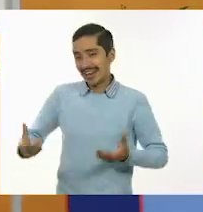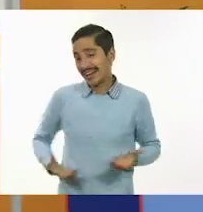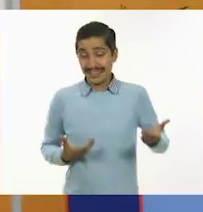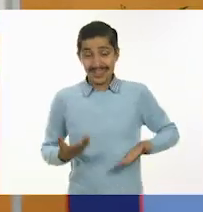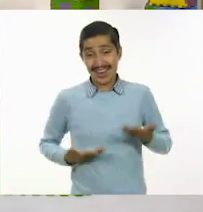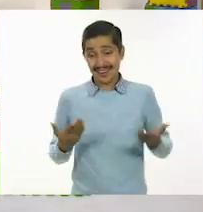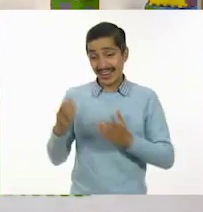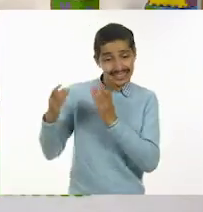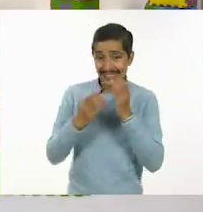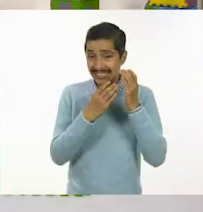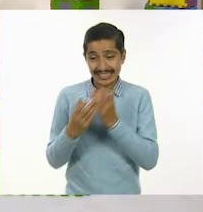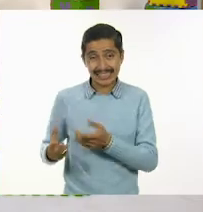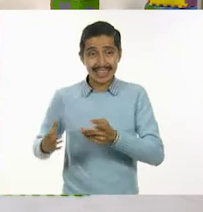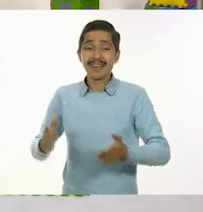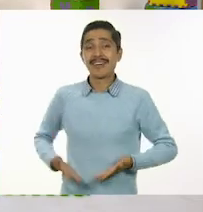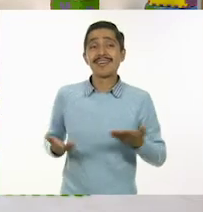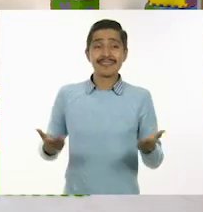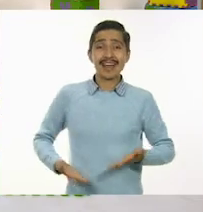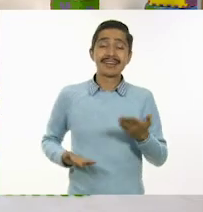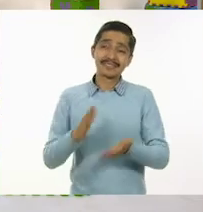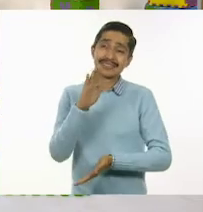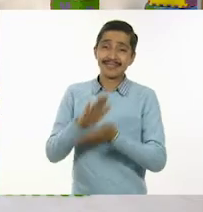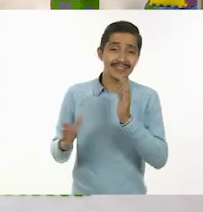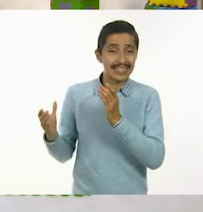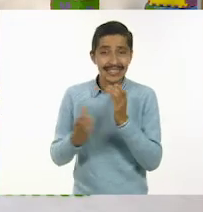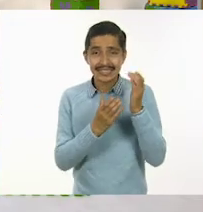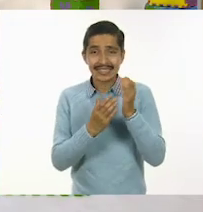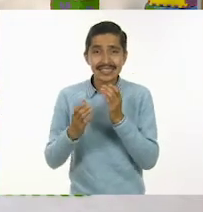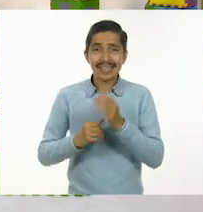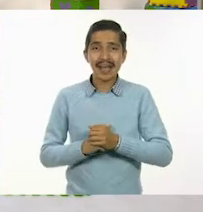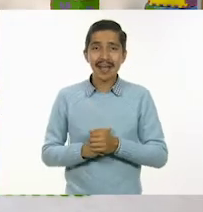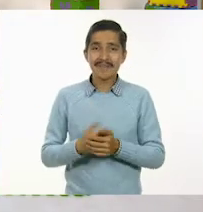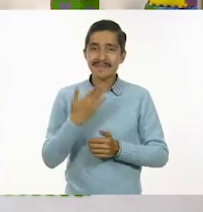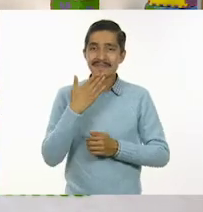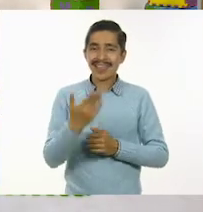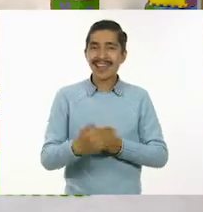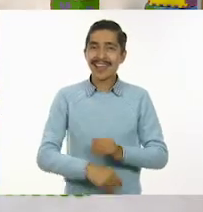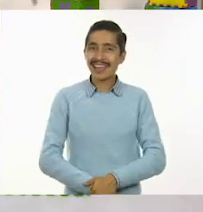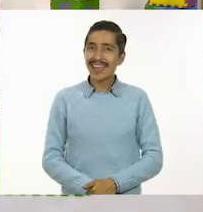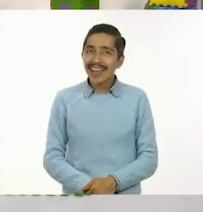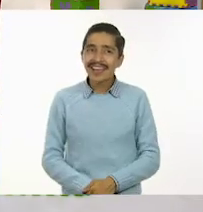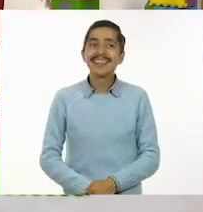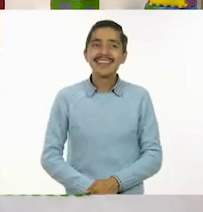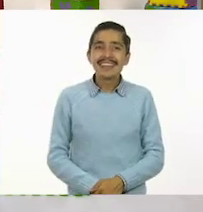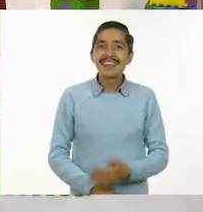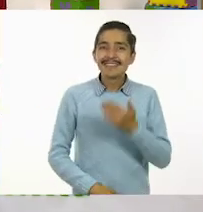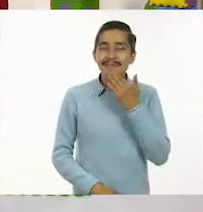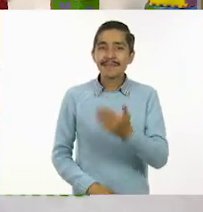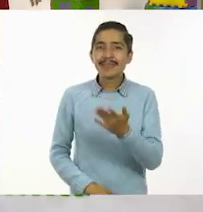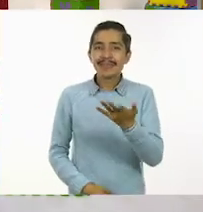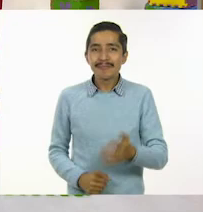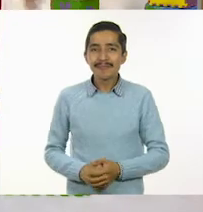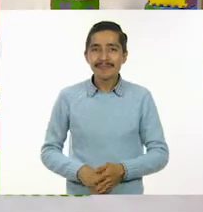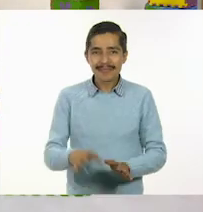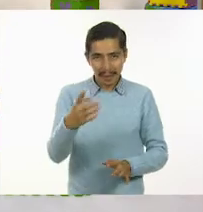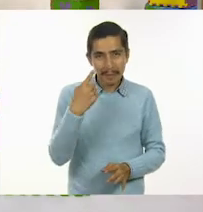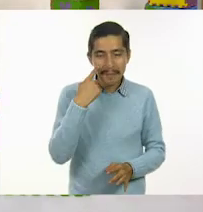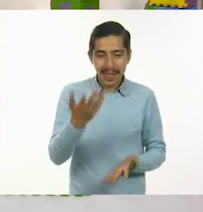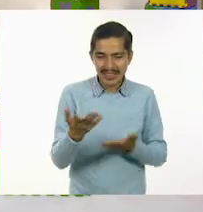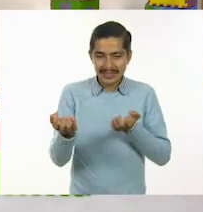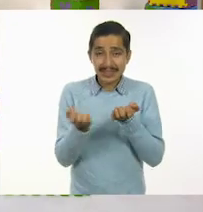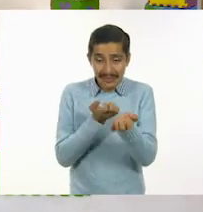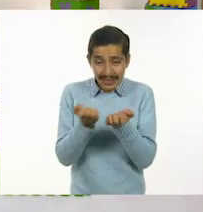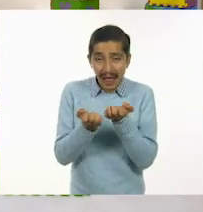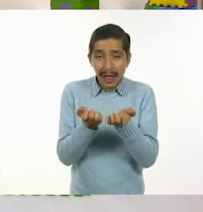sandía. Y bailar, y bailar, y bailar, y bailar, y bailar la sandía. ¡Muy bien! ¡Bri, excelente! Ya ves, hicimos